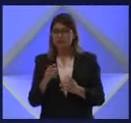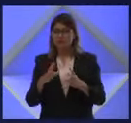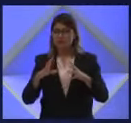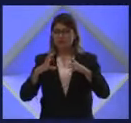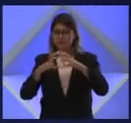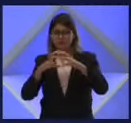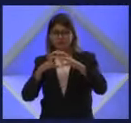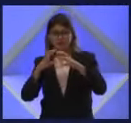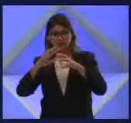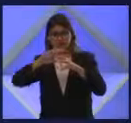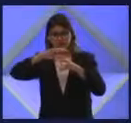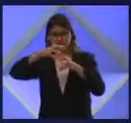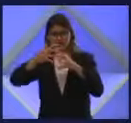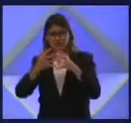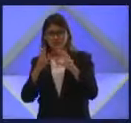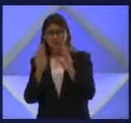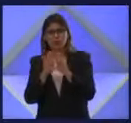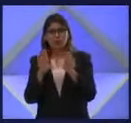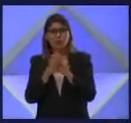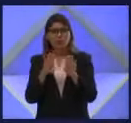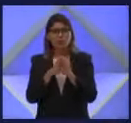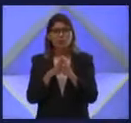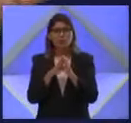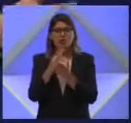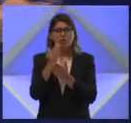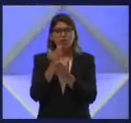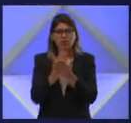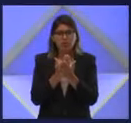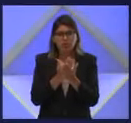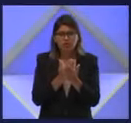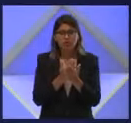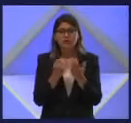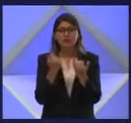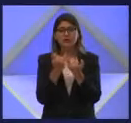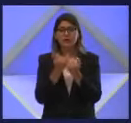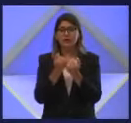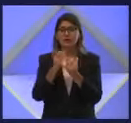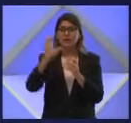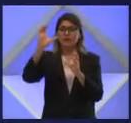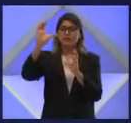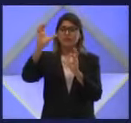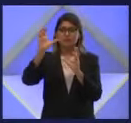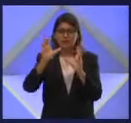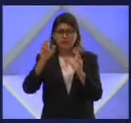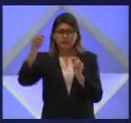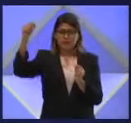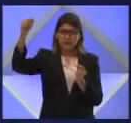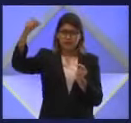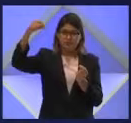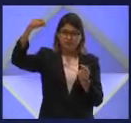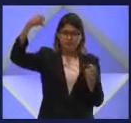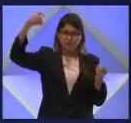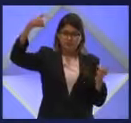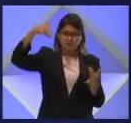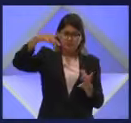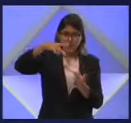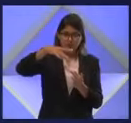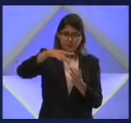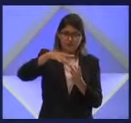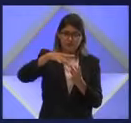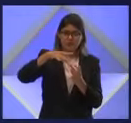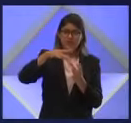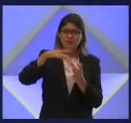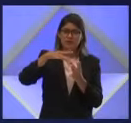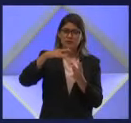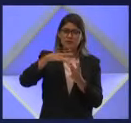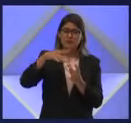y también para identificar la reentrada a la tierra de satélites que determinaban su